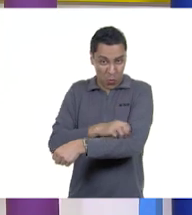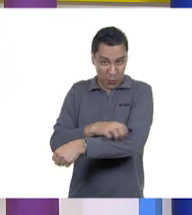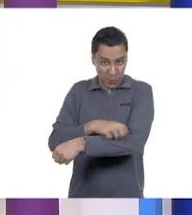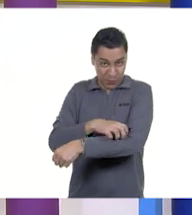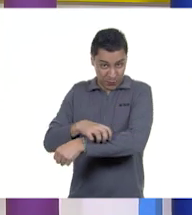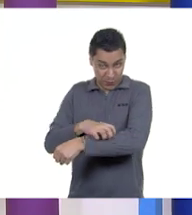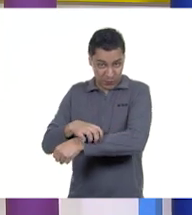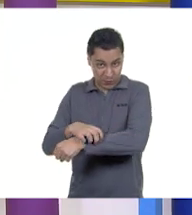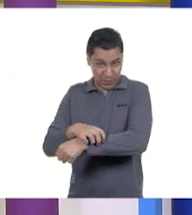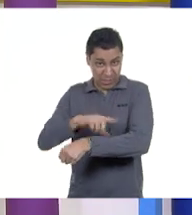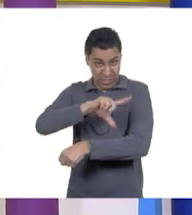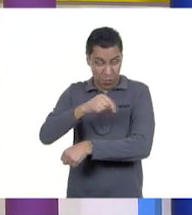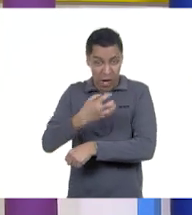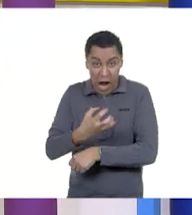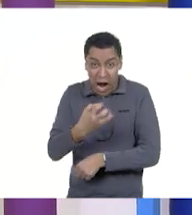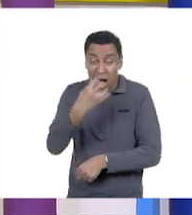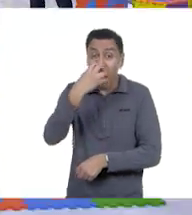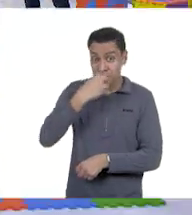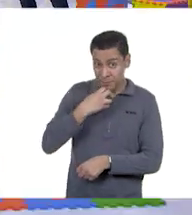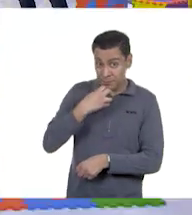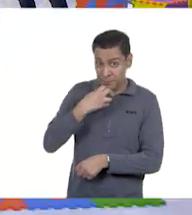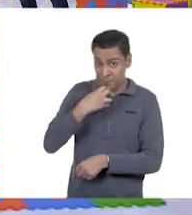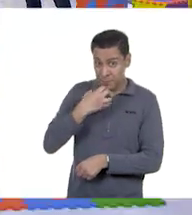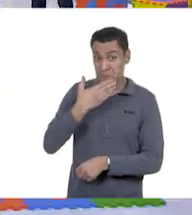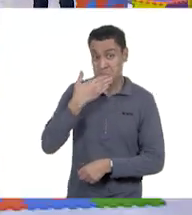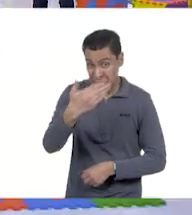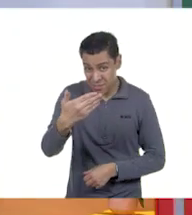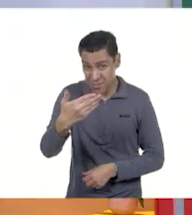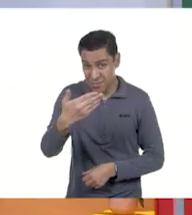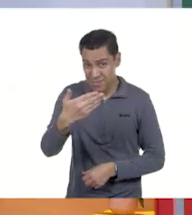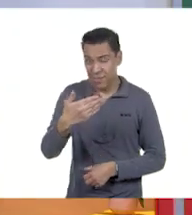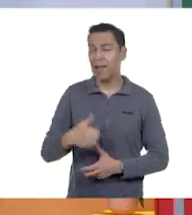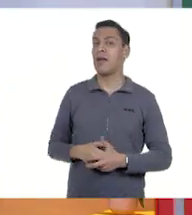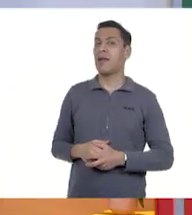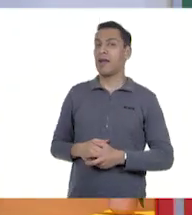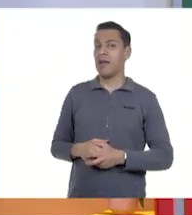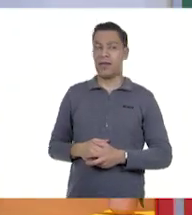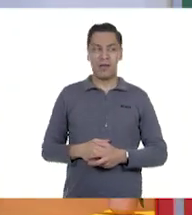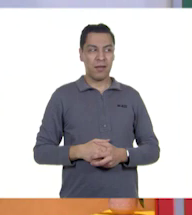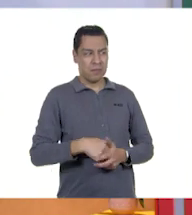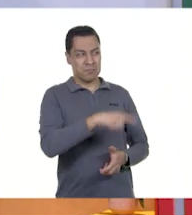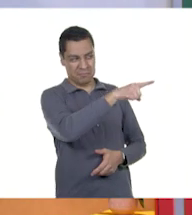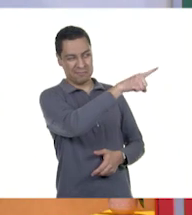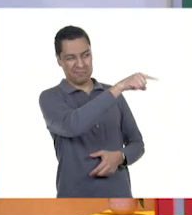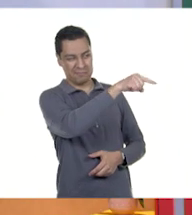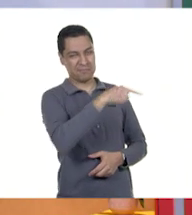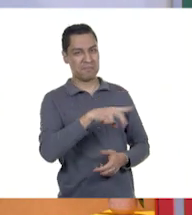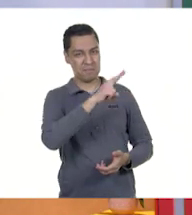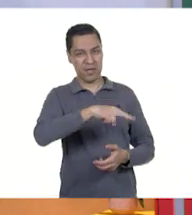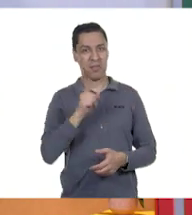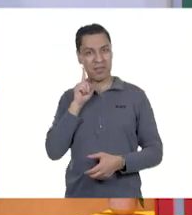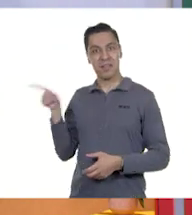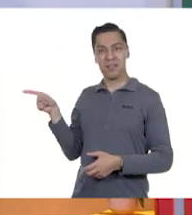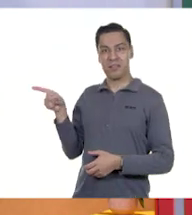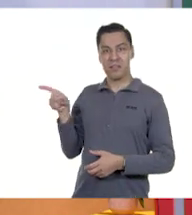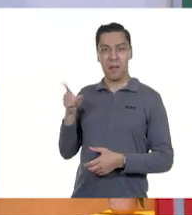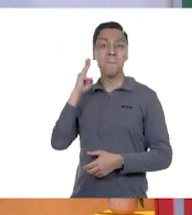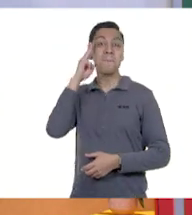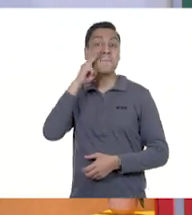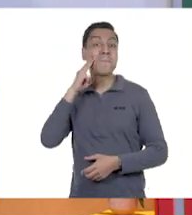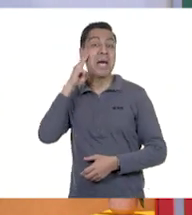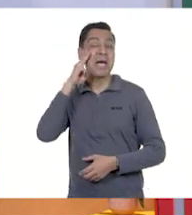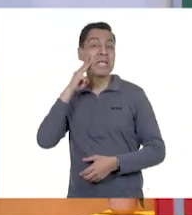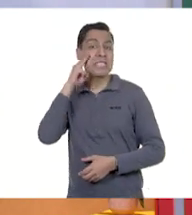mordida. ¿Sí? ¿Sí? Efectivamente. Decía limpiar una rica manzana solo con la ropa